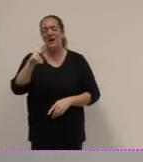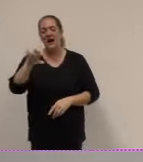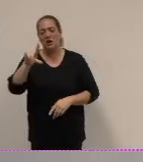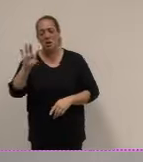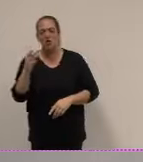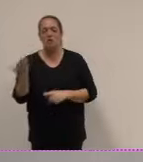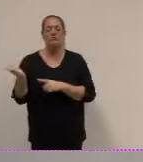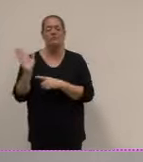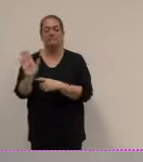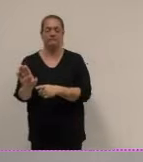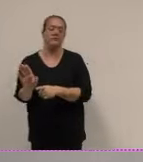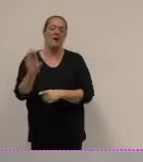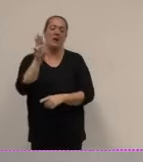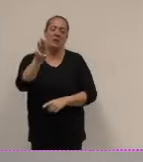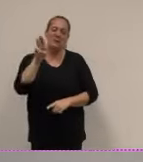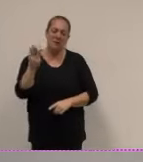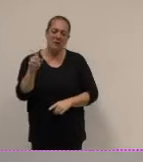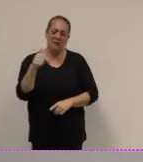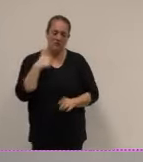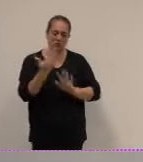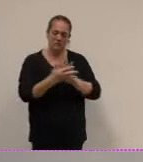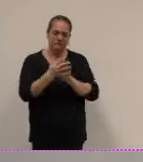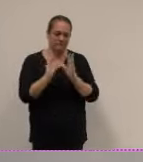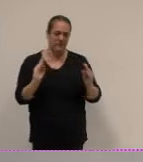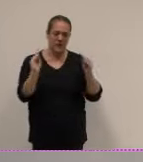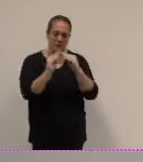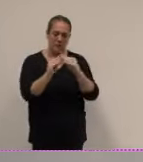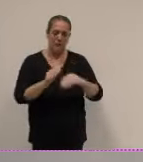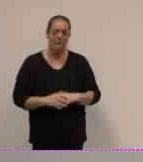como portavoz del Partido Popular. Hemos estado aquí